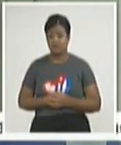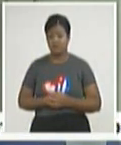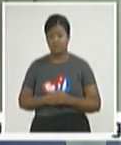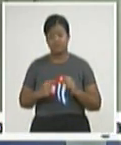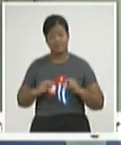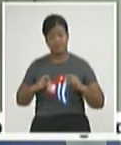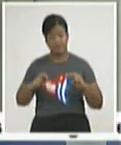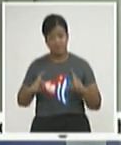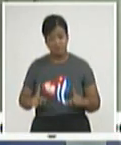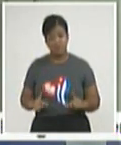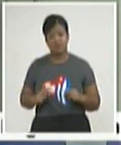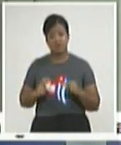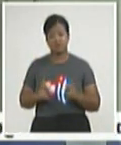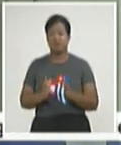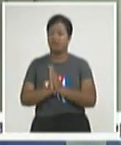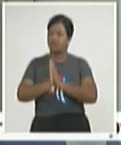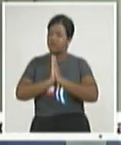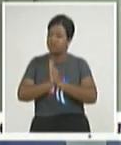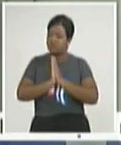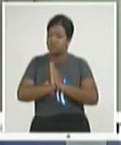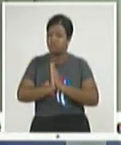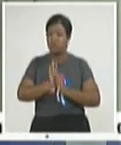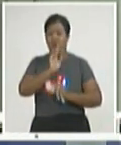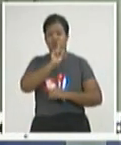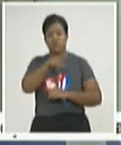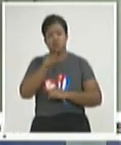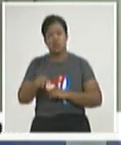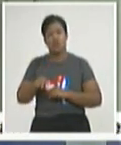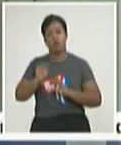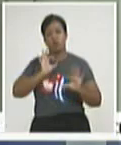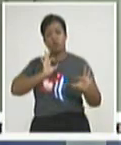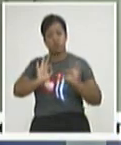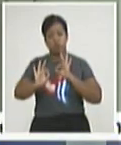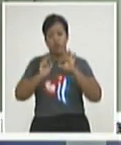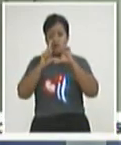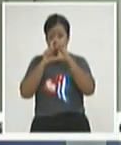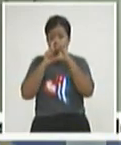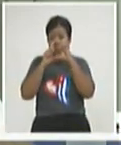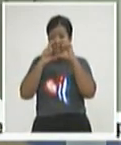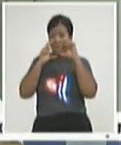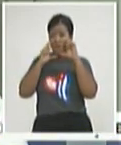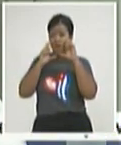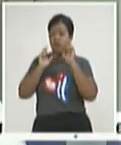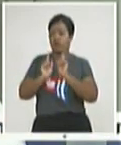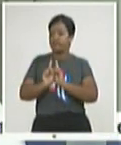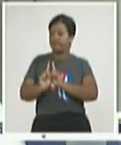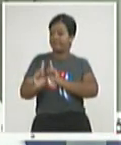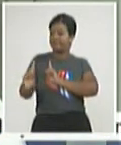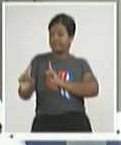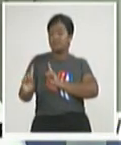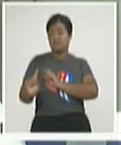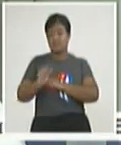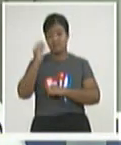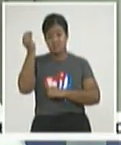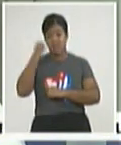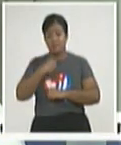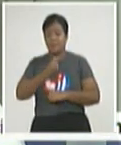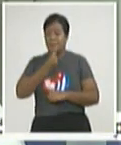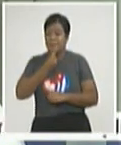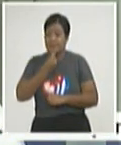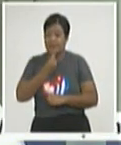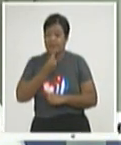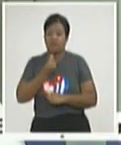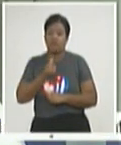reiterar la necesidad de que las personas se protejan, y si son de grupos de riesgo como los que acabamos, ya nuestra población